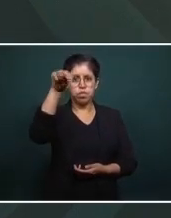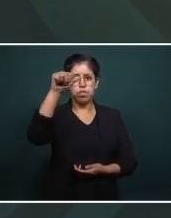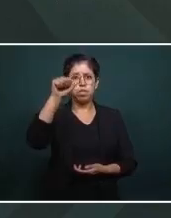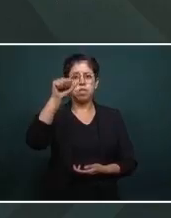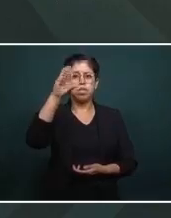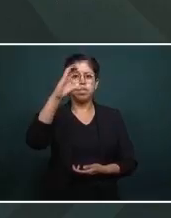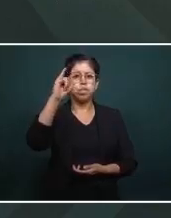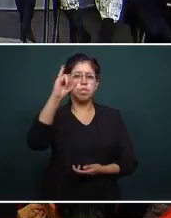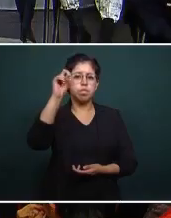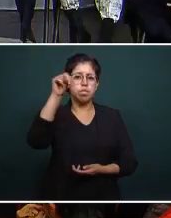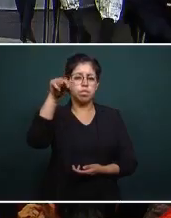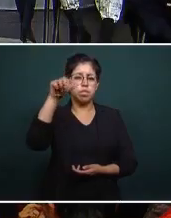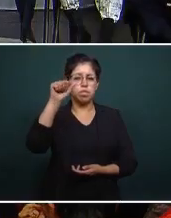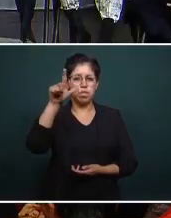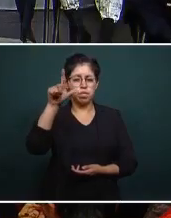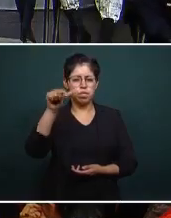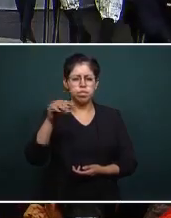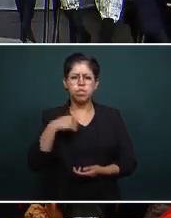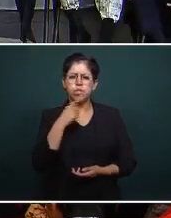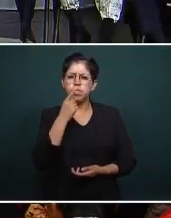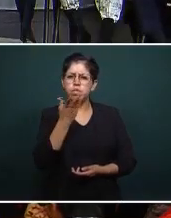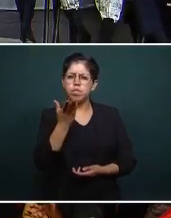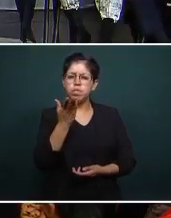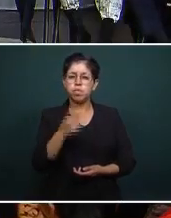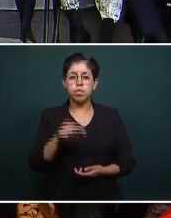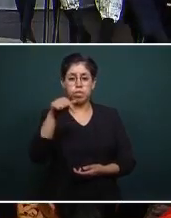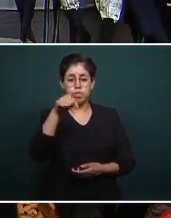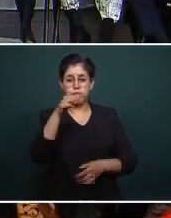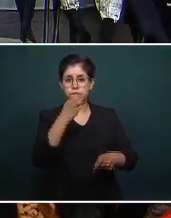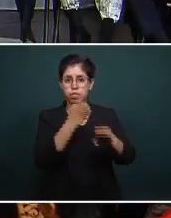está considerado que el Estado tenga un total de